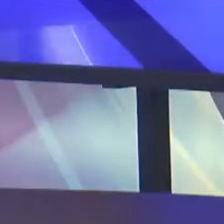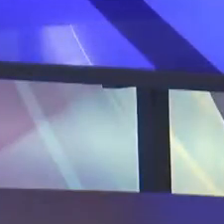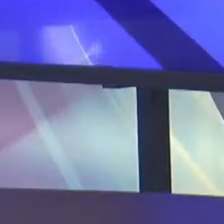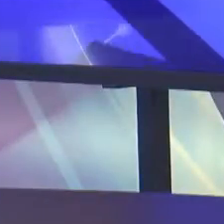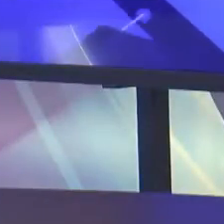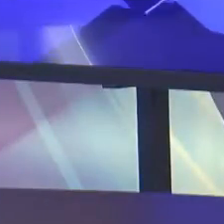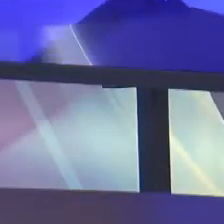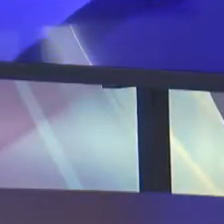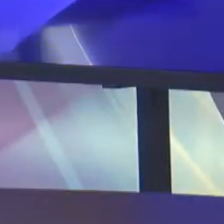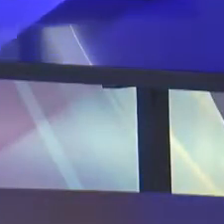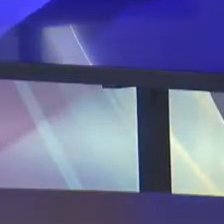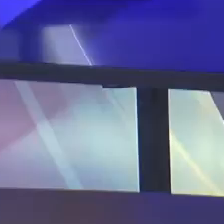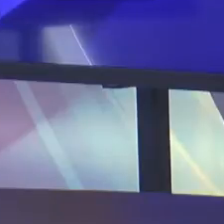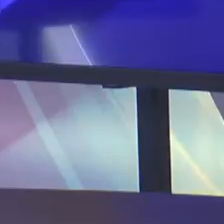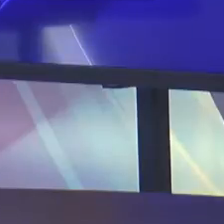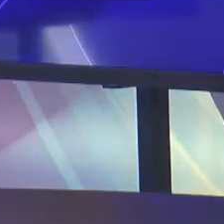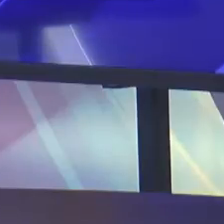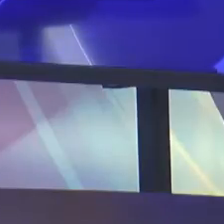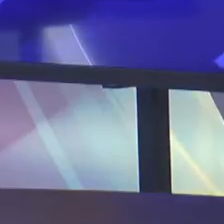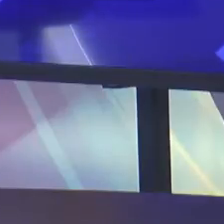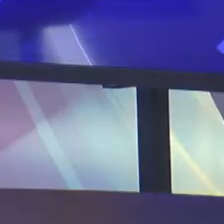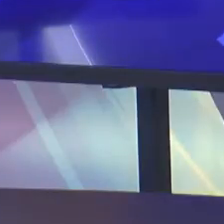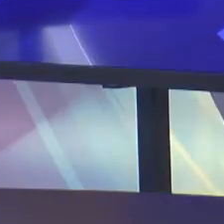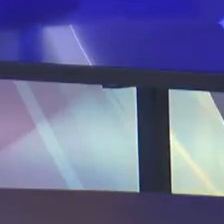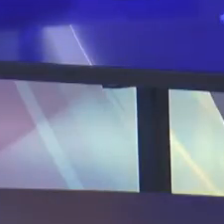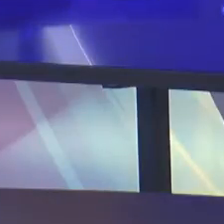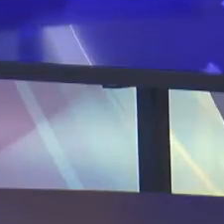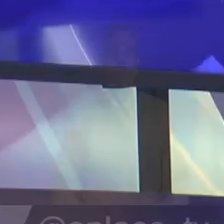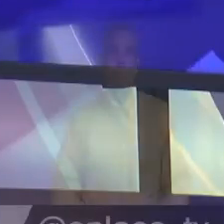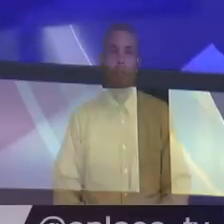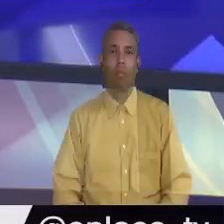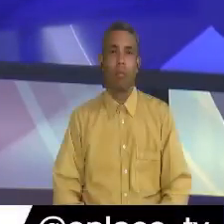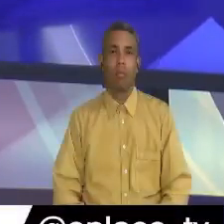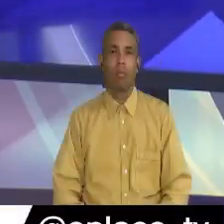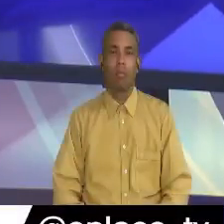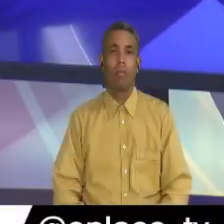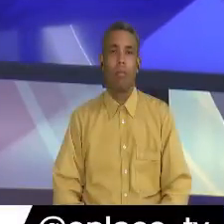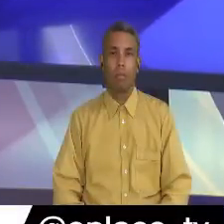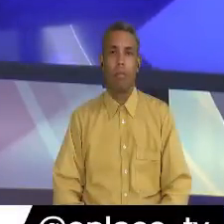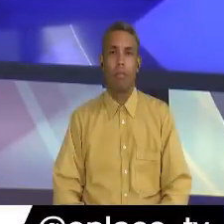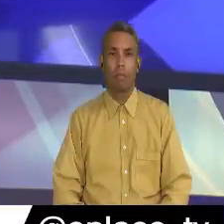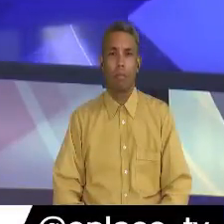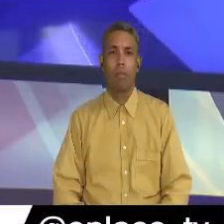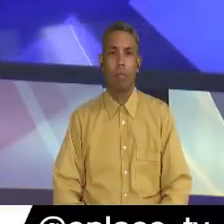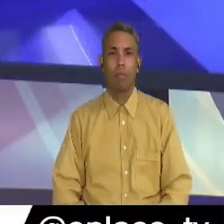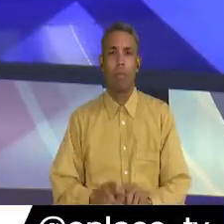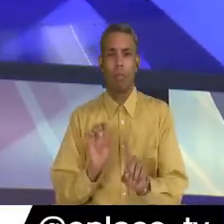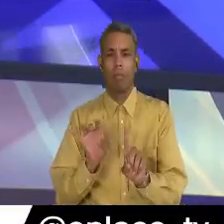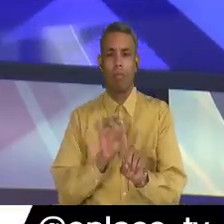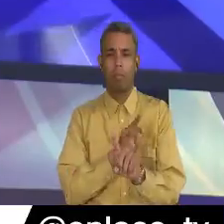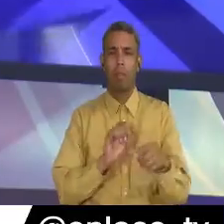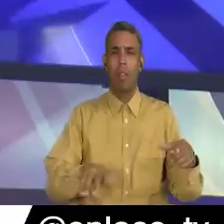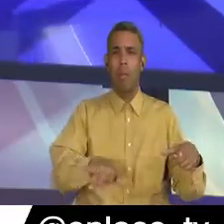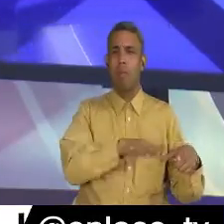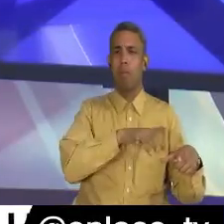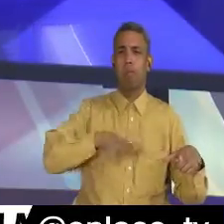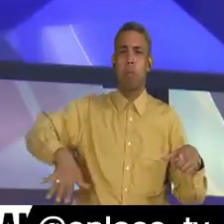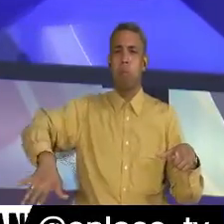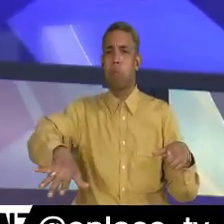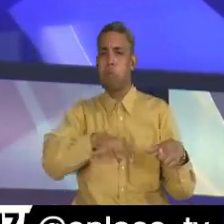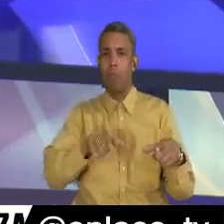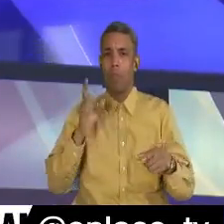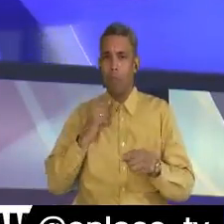Continuamos con más información. Con éxito inició la segunda fase de la obra de conexión del río Sogamoso, Ciénaga, El Llanito, que desarrolla ISAGEN en esta zona de